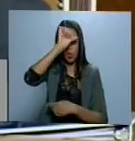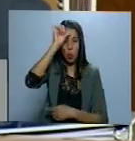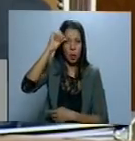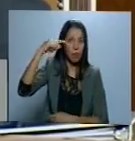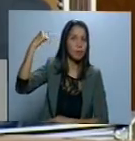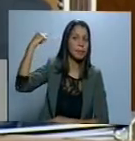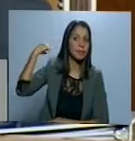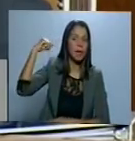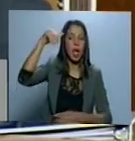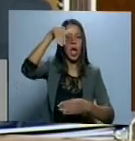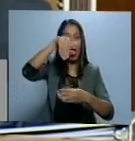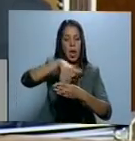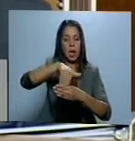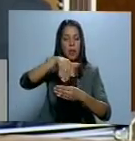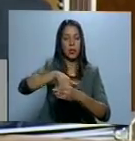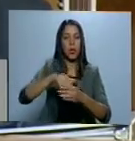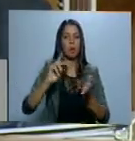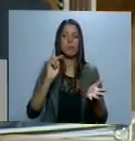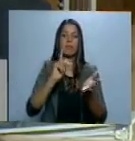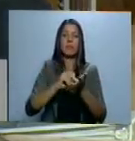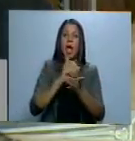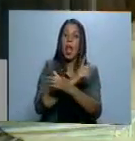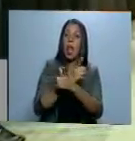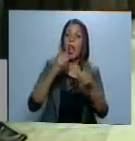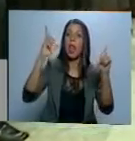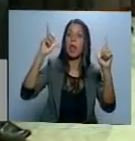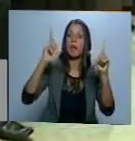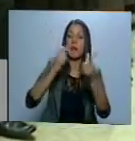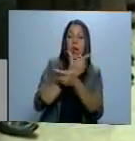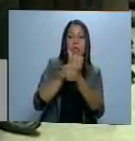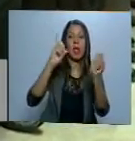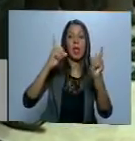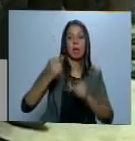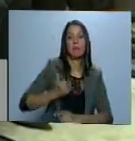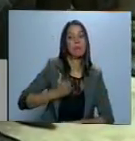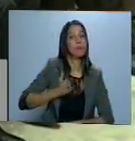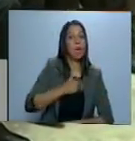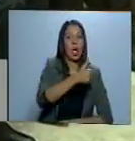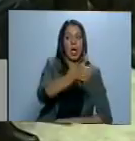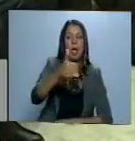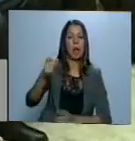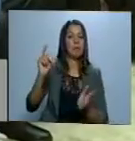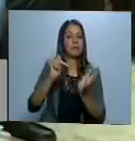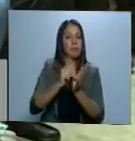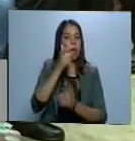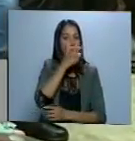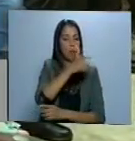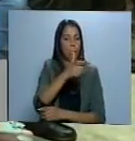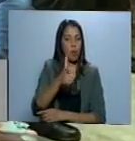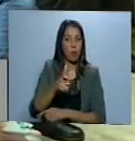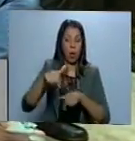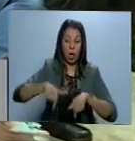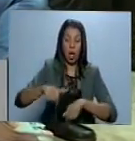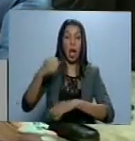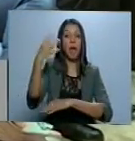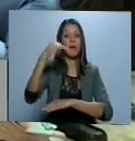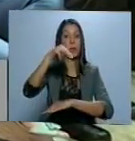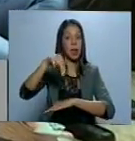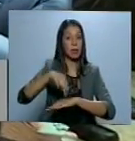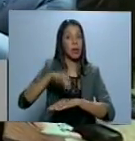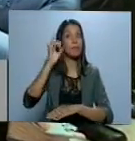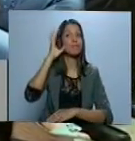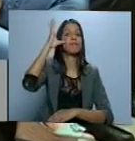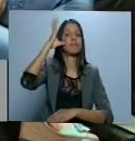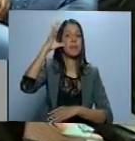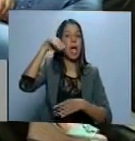de votación libres, universales, directas y secretas, convocado por esta Asamblea Nacional